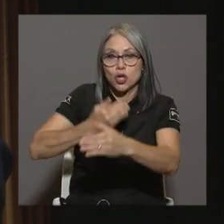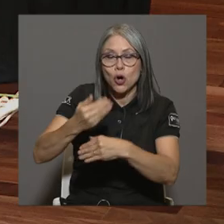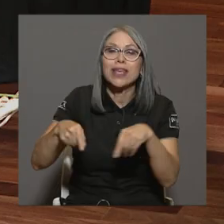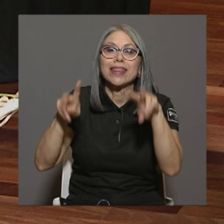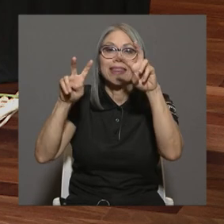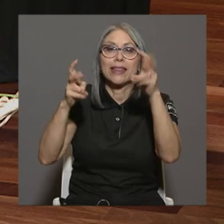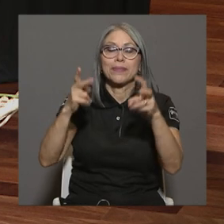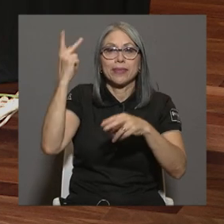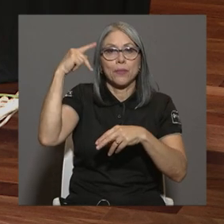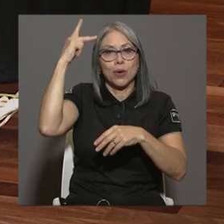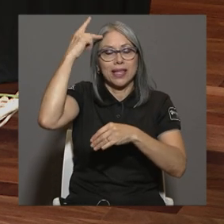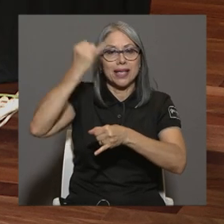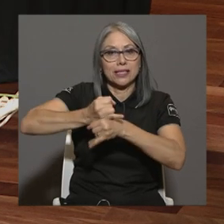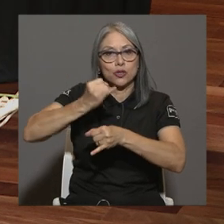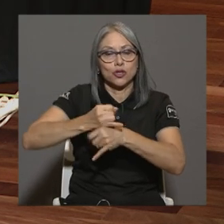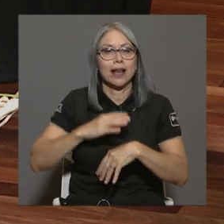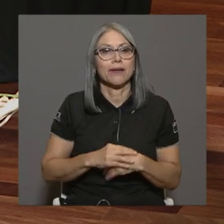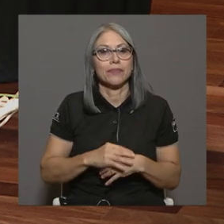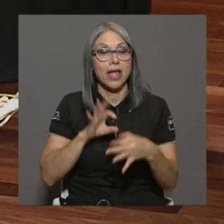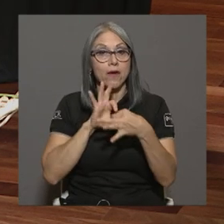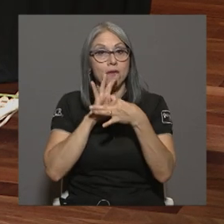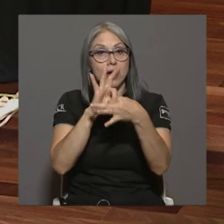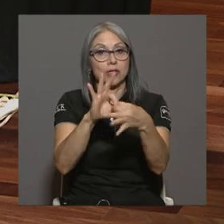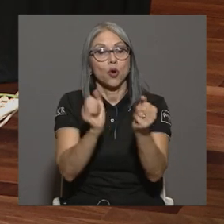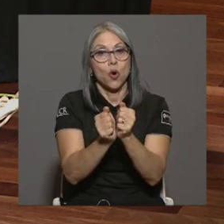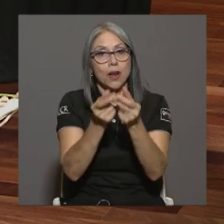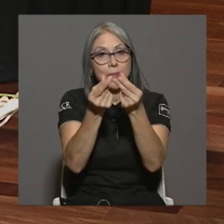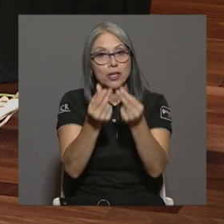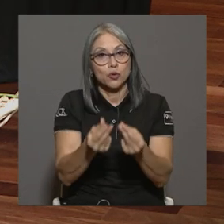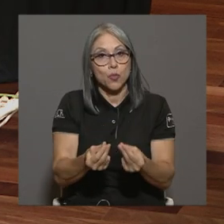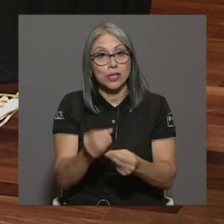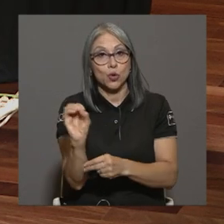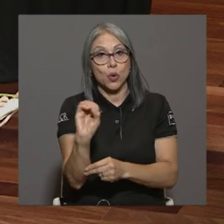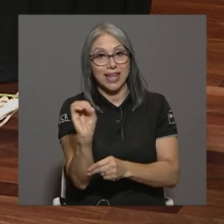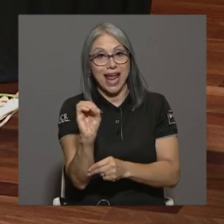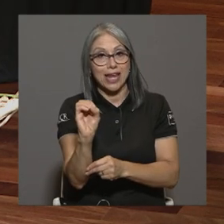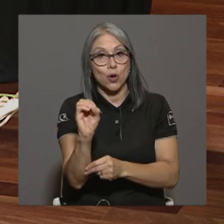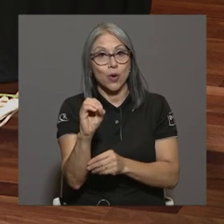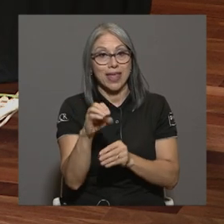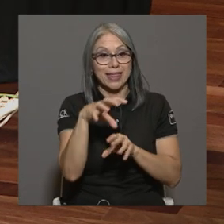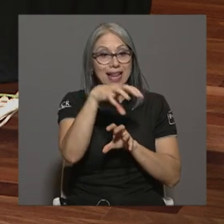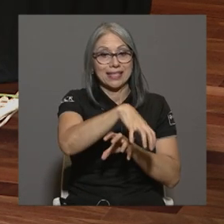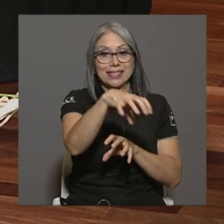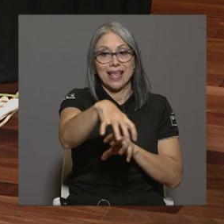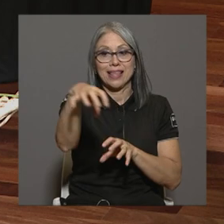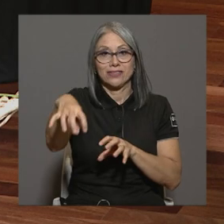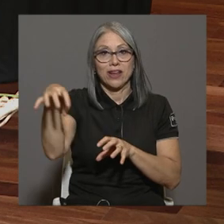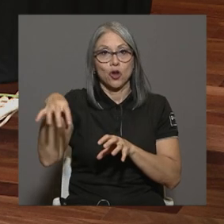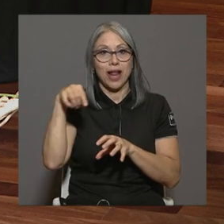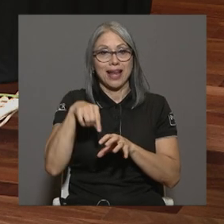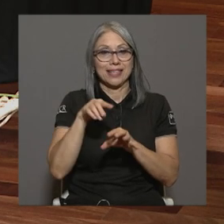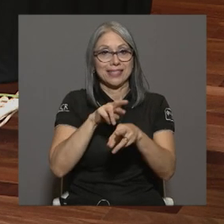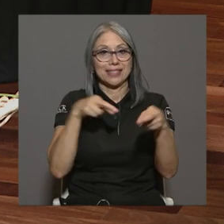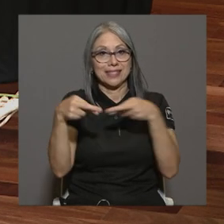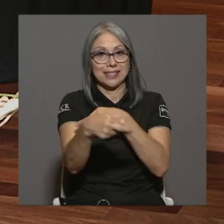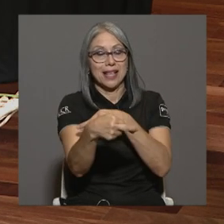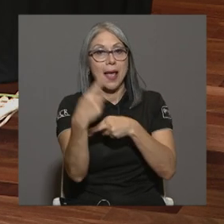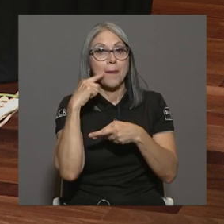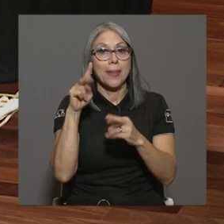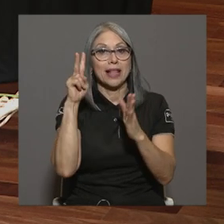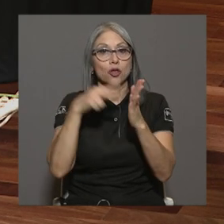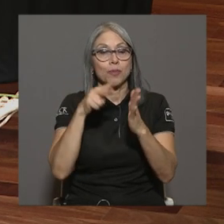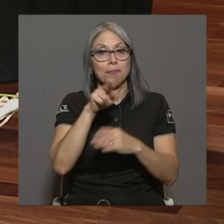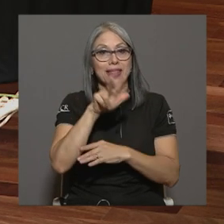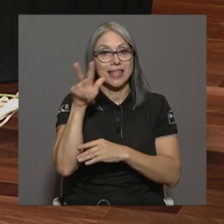institucional. En relación con el presupuesto ordinario de las sedes regionales, para el 2023 se ajustó al